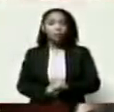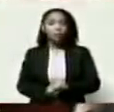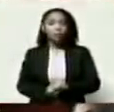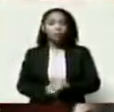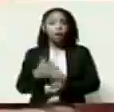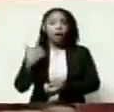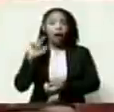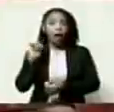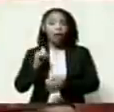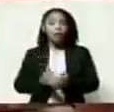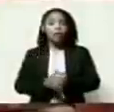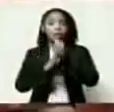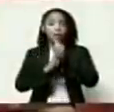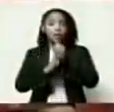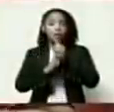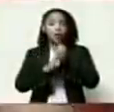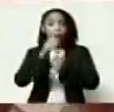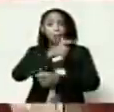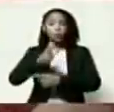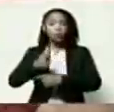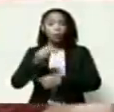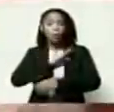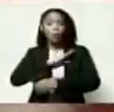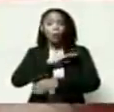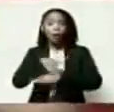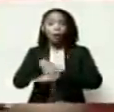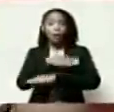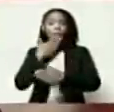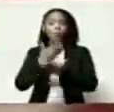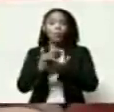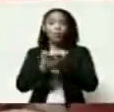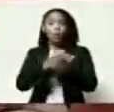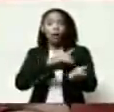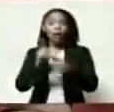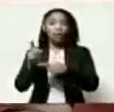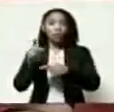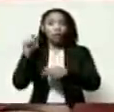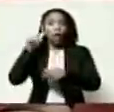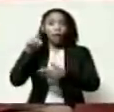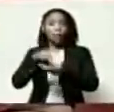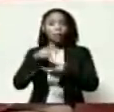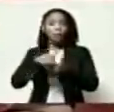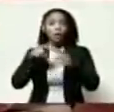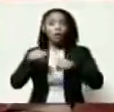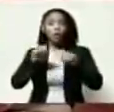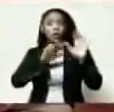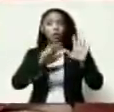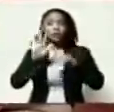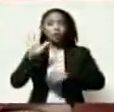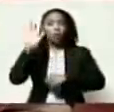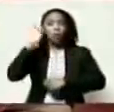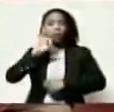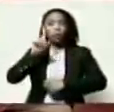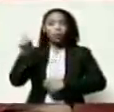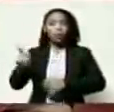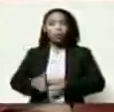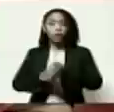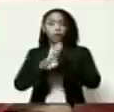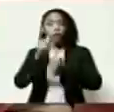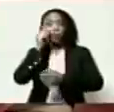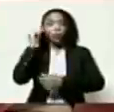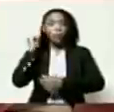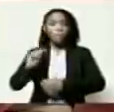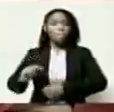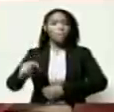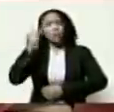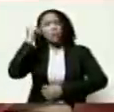Tienen liderazgo con la gente de su calle, y fueron propuestos por ellos. Y están aquí el 85% de esos delegados y delegadas, primera vez que